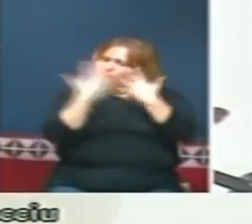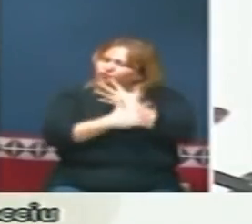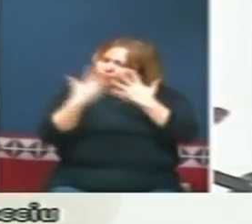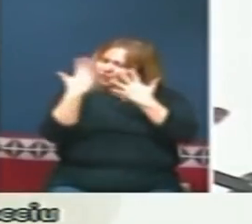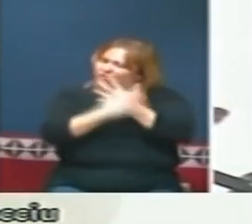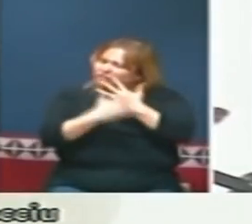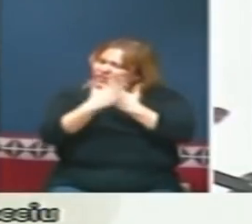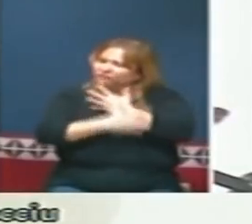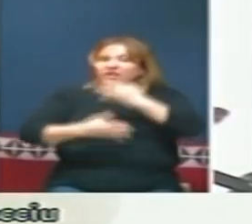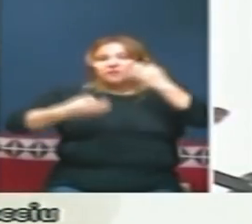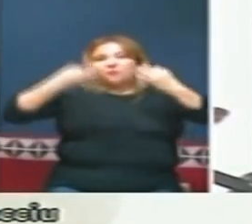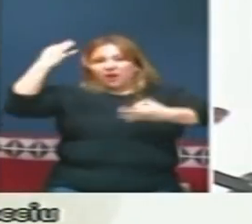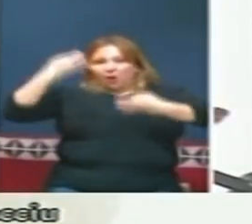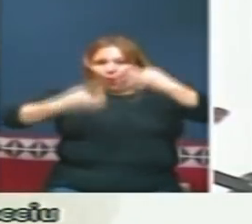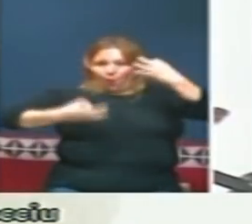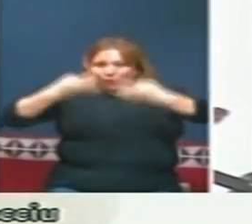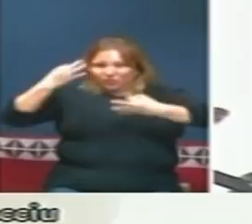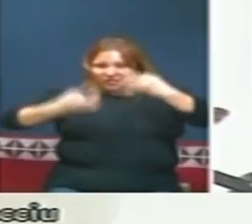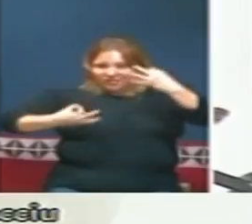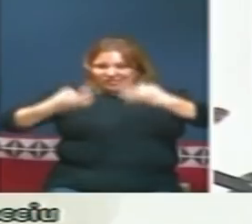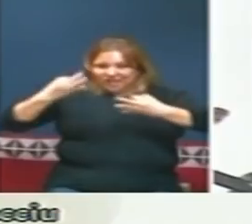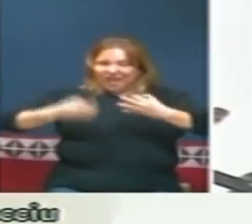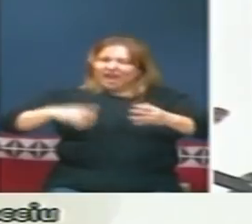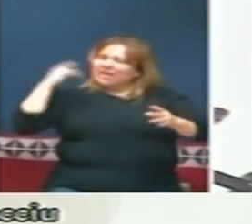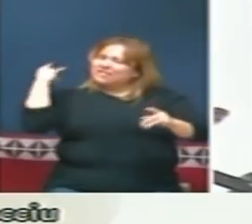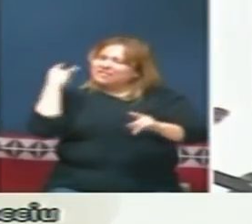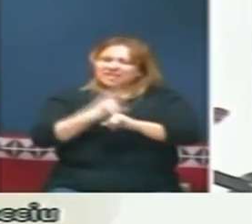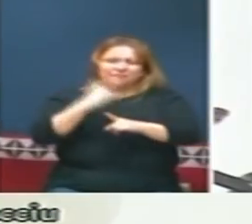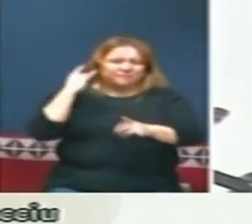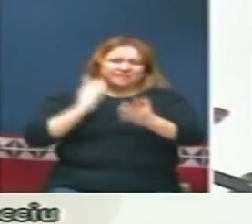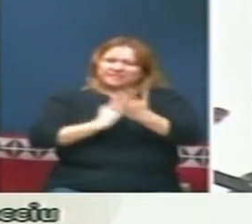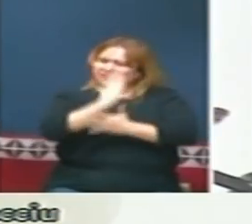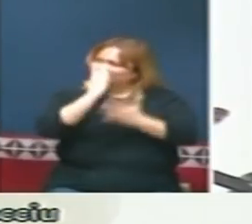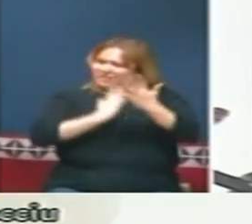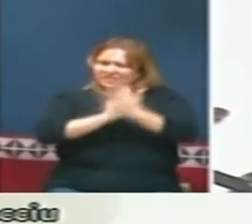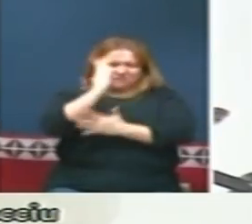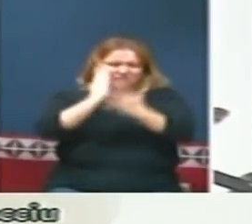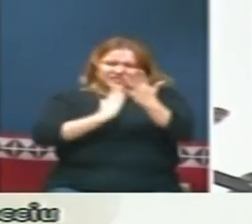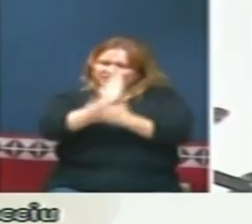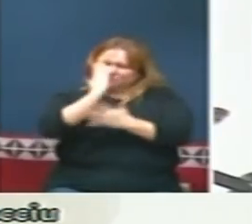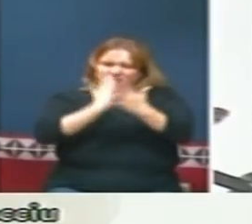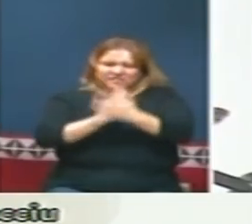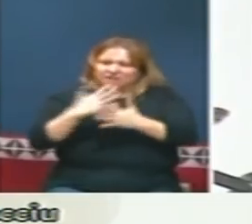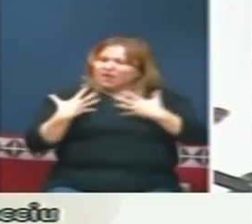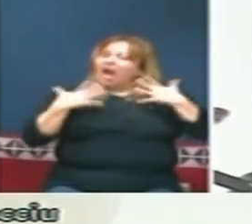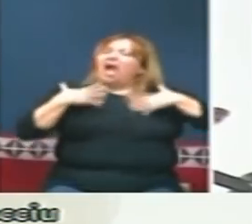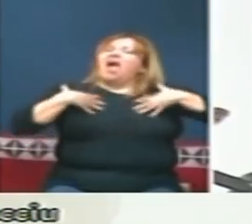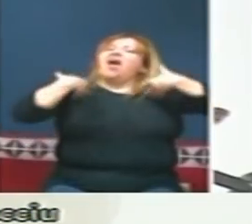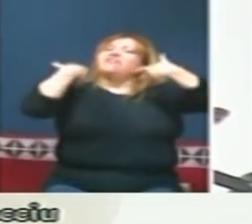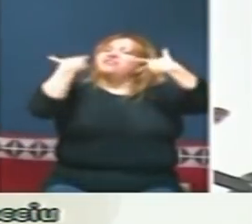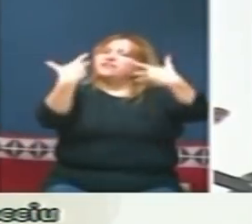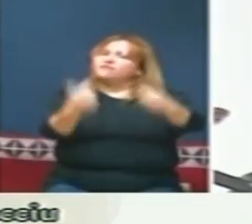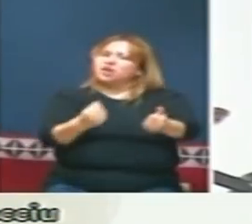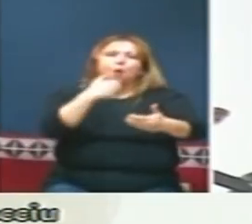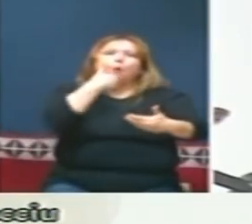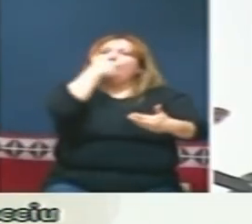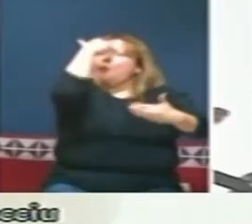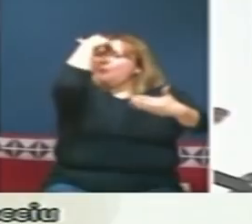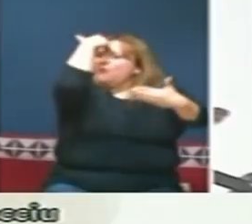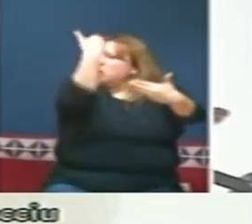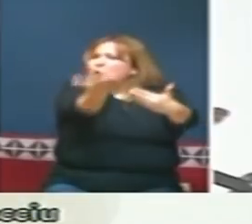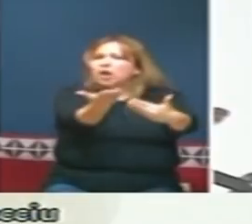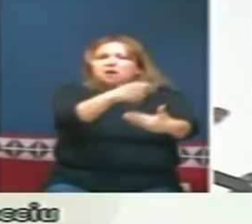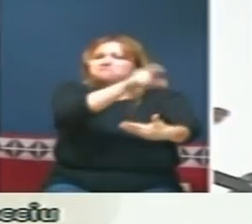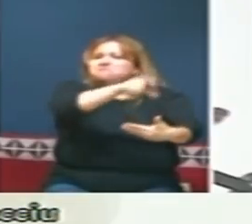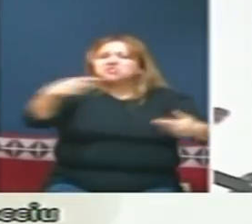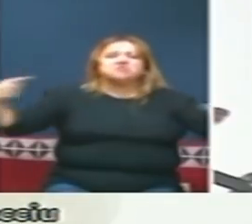la justicia, de modo que siempre estaban dispuestos a defenderse delante de cualquiera que